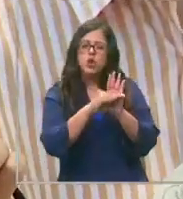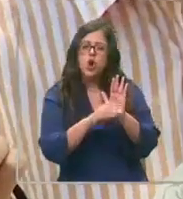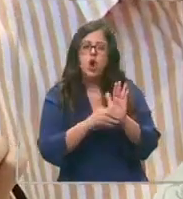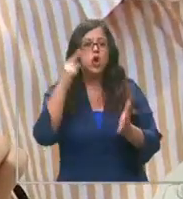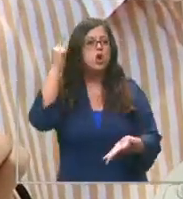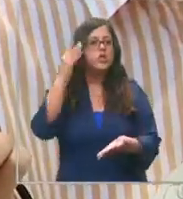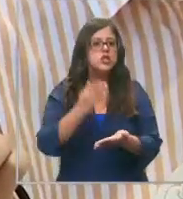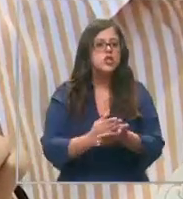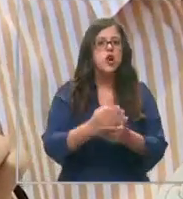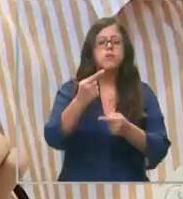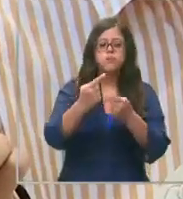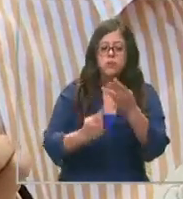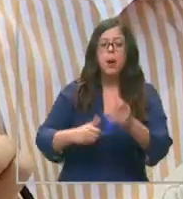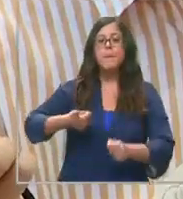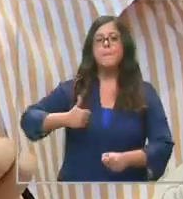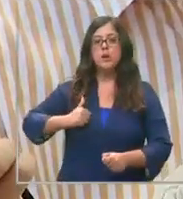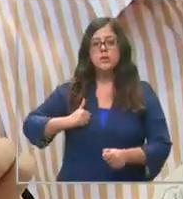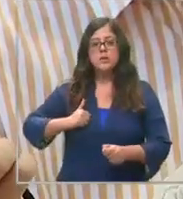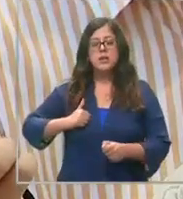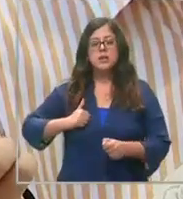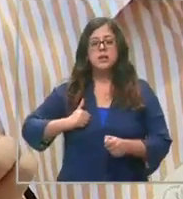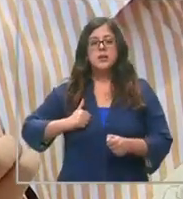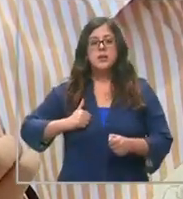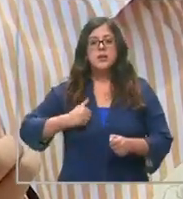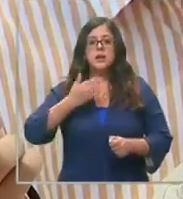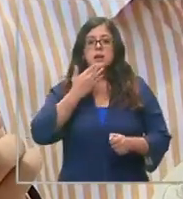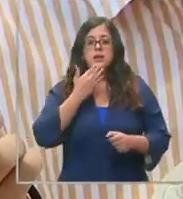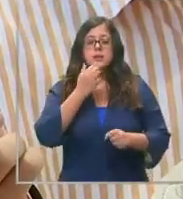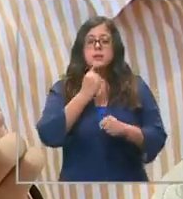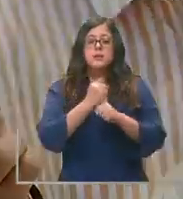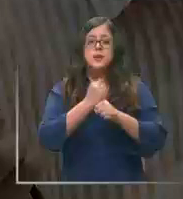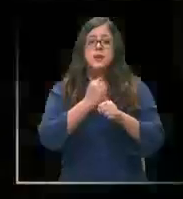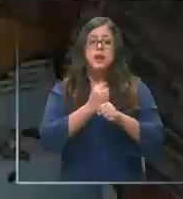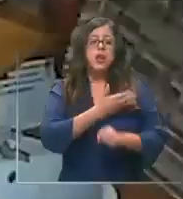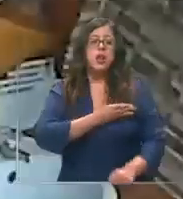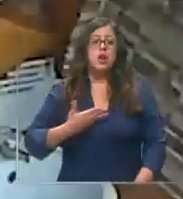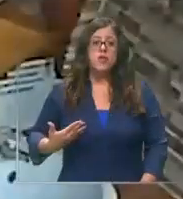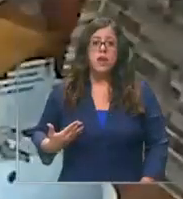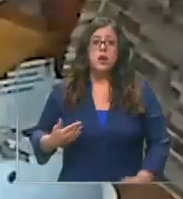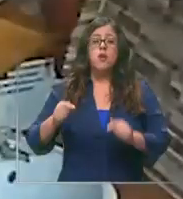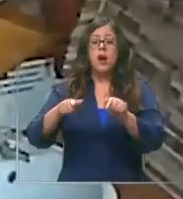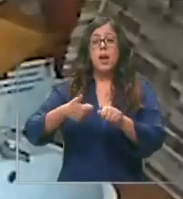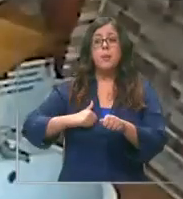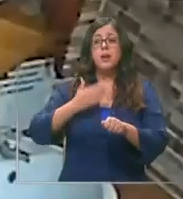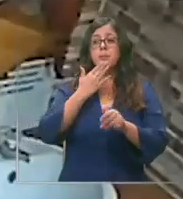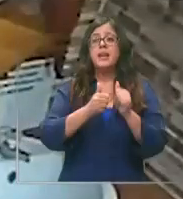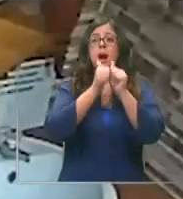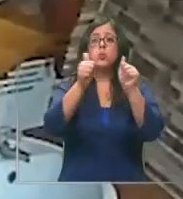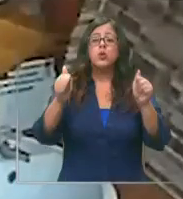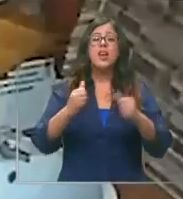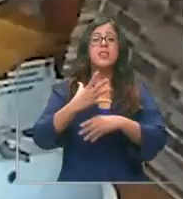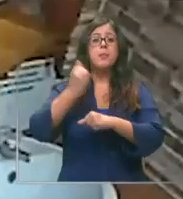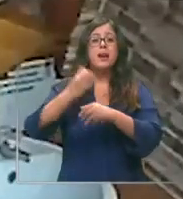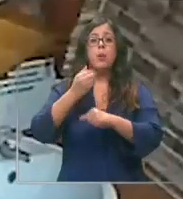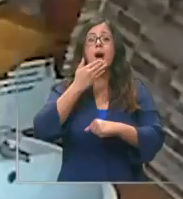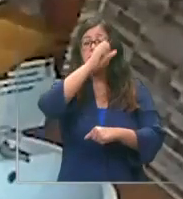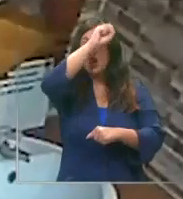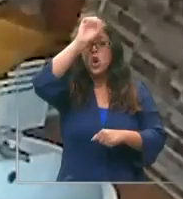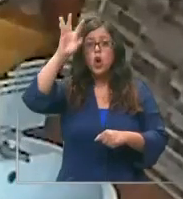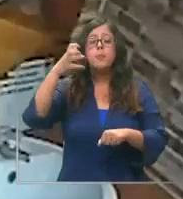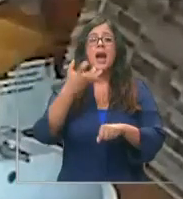por parte de las policías y también del trabajo del gobierno para la policía y autoridades de Paraguay y Colombia